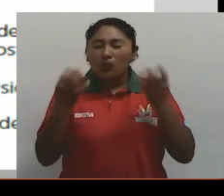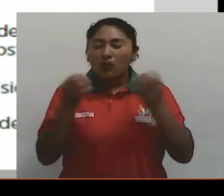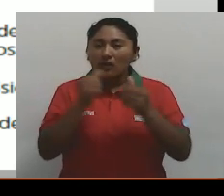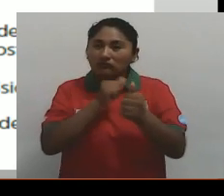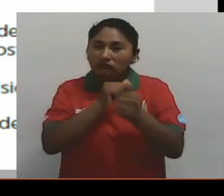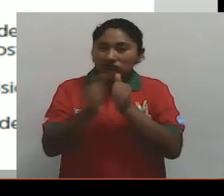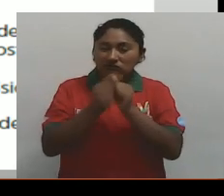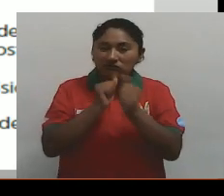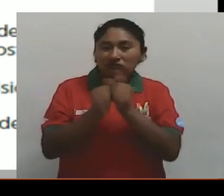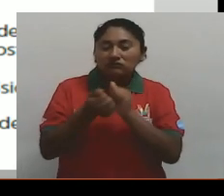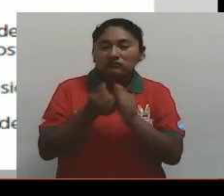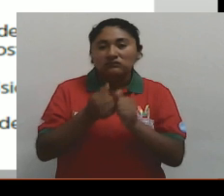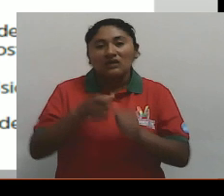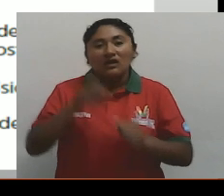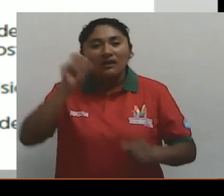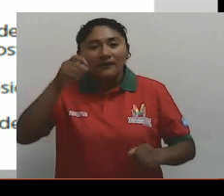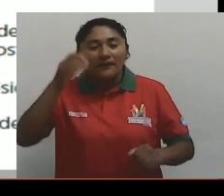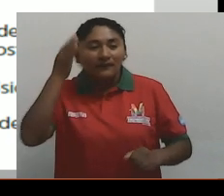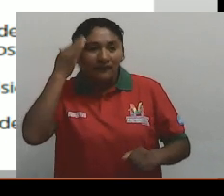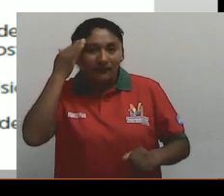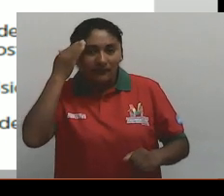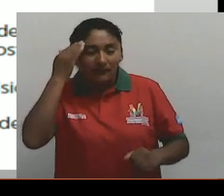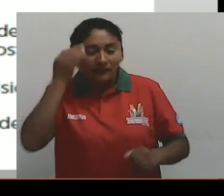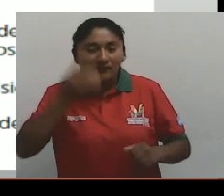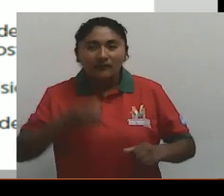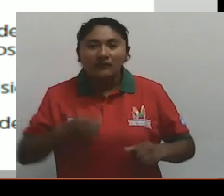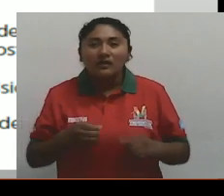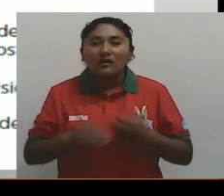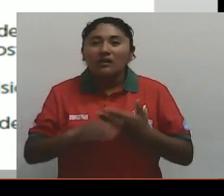principales cualidades requeridas para un arbitraje exitoso.